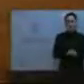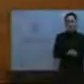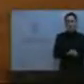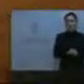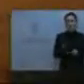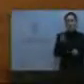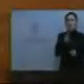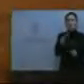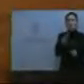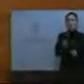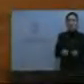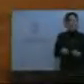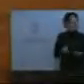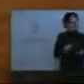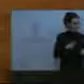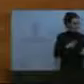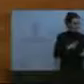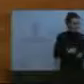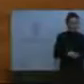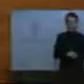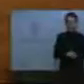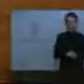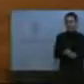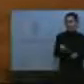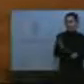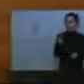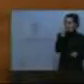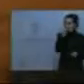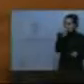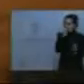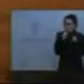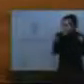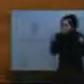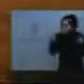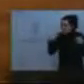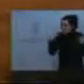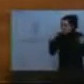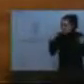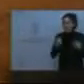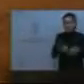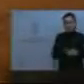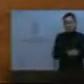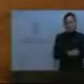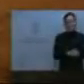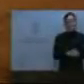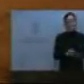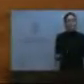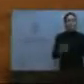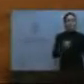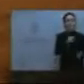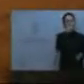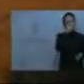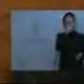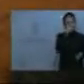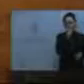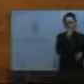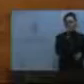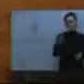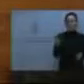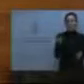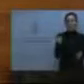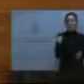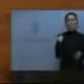PP. Señoría, vaya concluyendo. Sí, si me deja un momentito, por favor. Porque les recuerdo que el Partido Popular en la